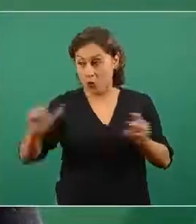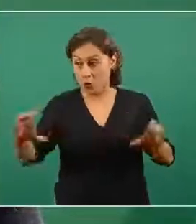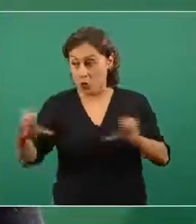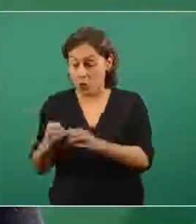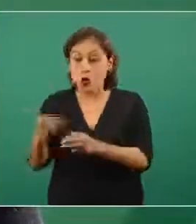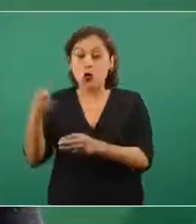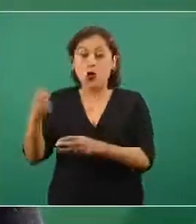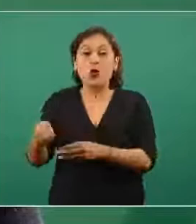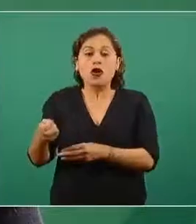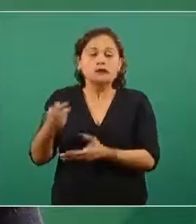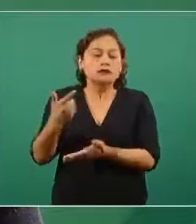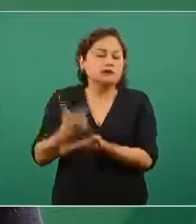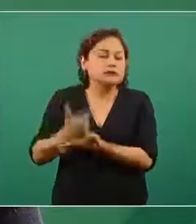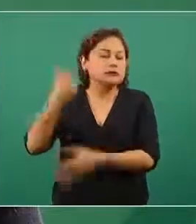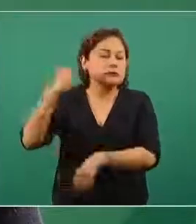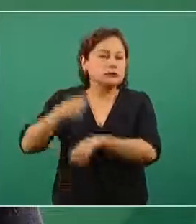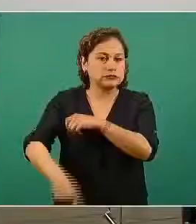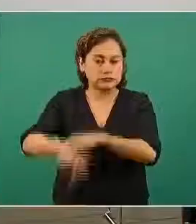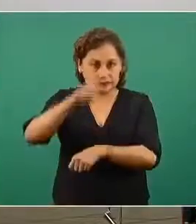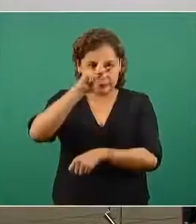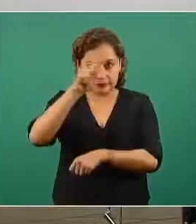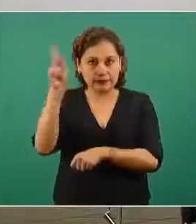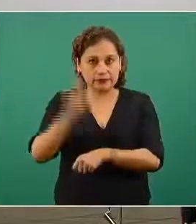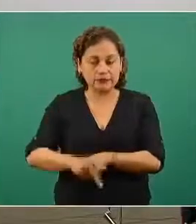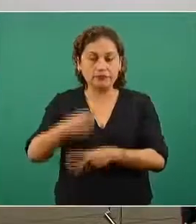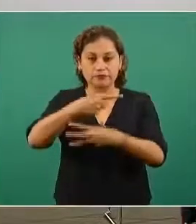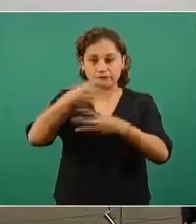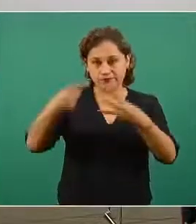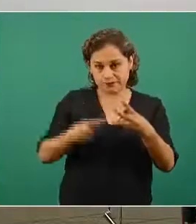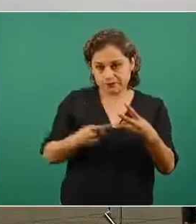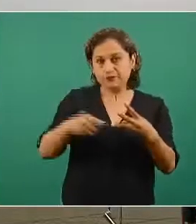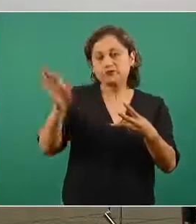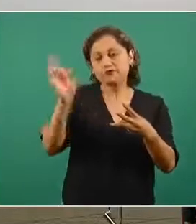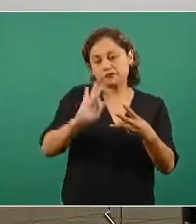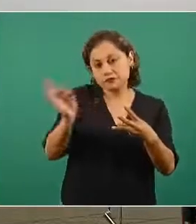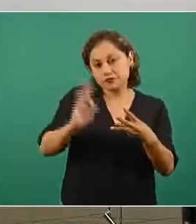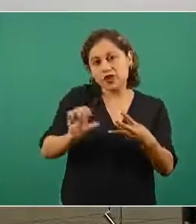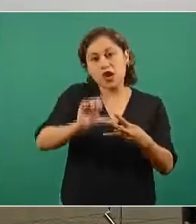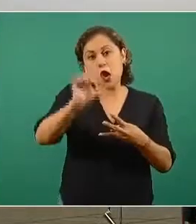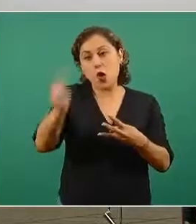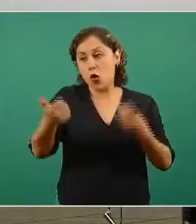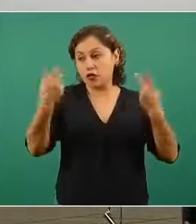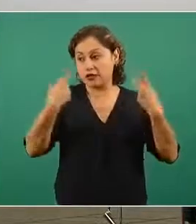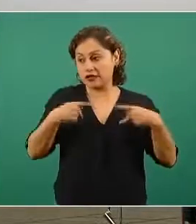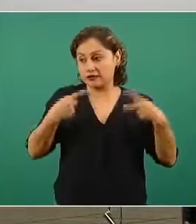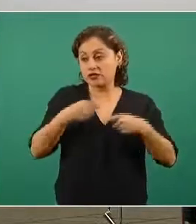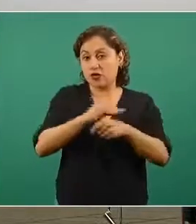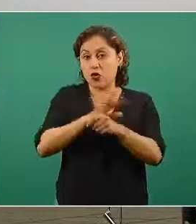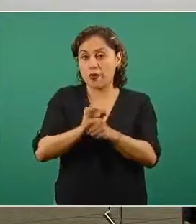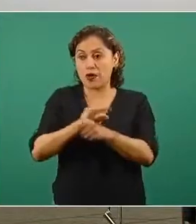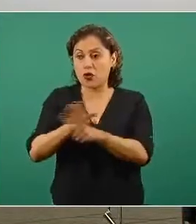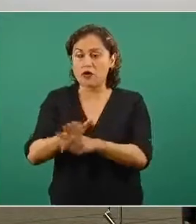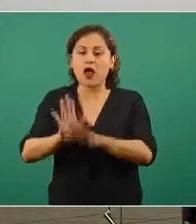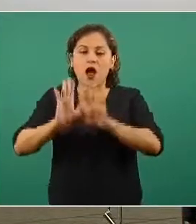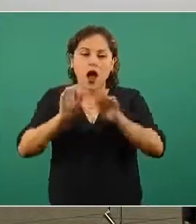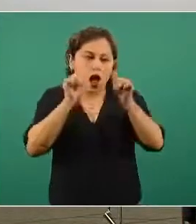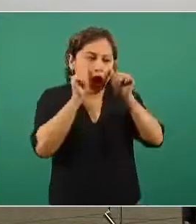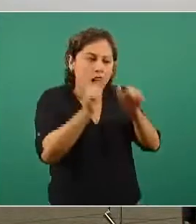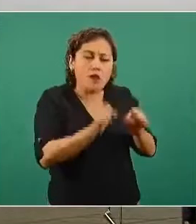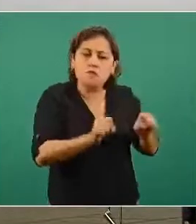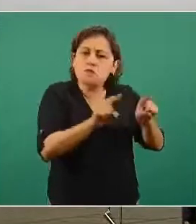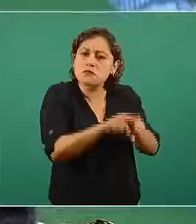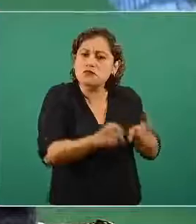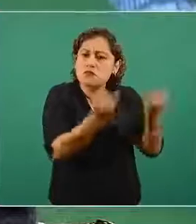se incrementa obviamente el número de personas infectadas por COVID, más allá de la nueva variante o de las existentes, pues entonces